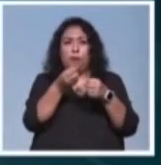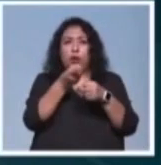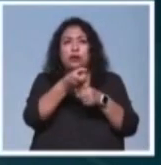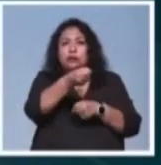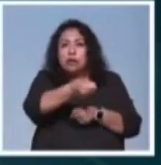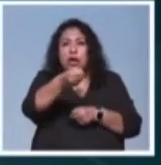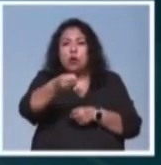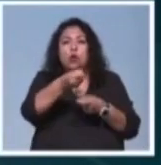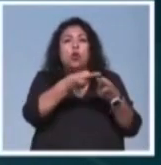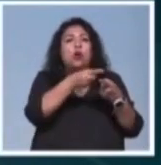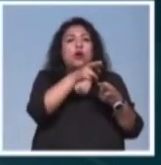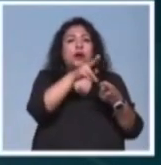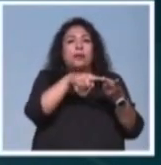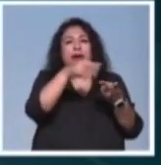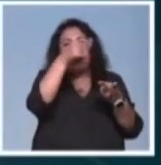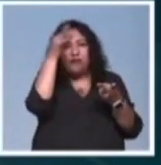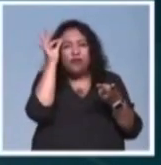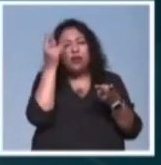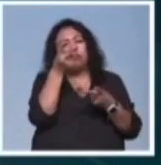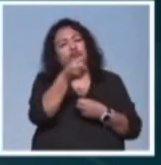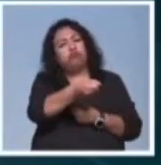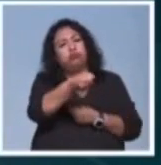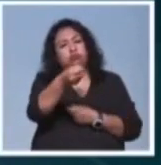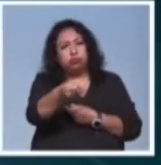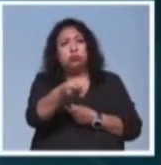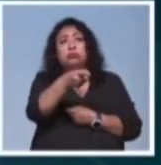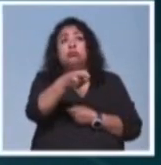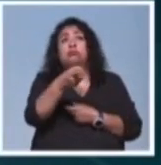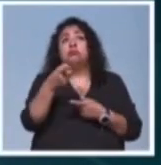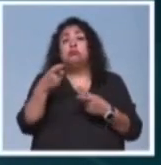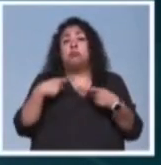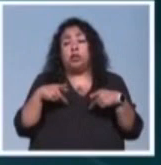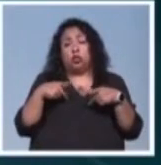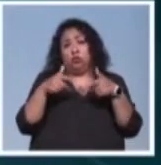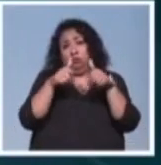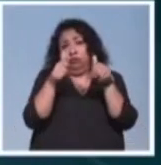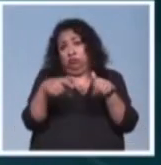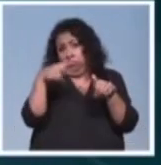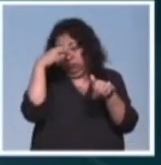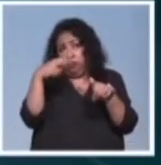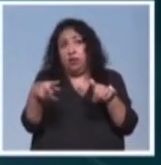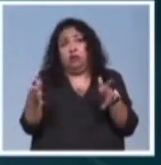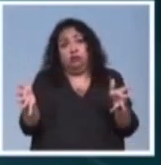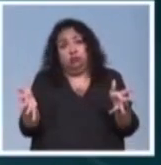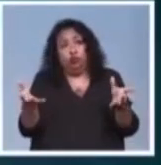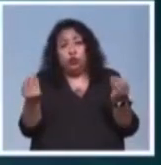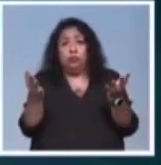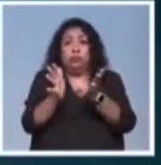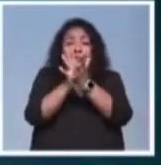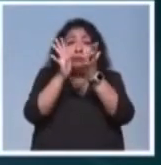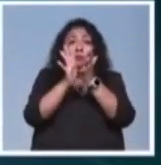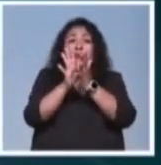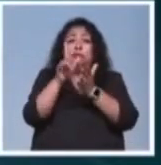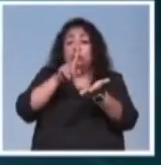la oportunidad de saludar a Diego Rivera y a Frida Kahlo, también gente del mundo artístico mexicano, pues muy entusiastas